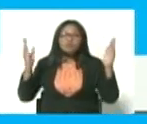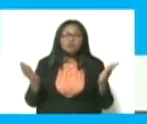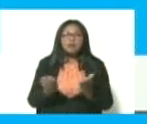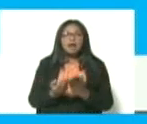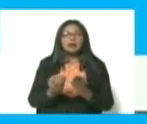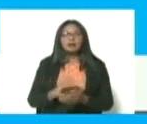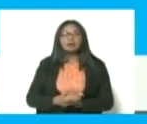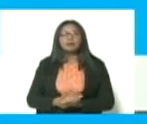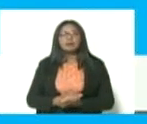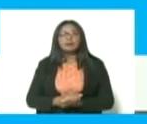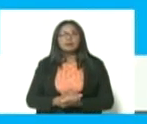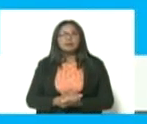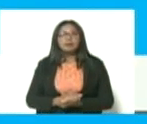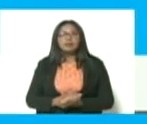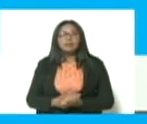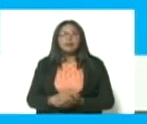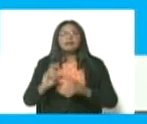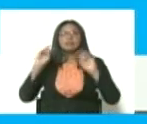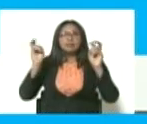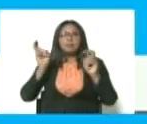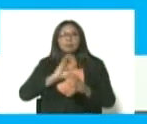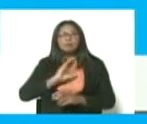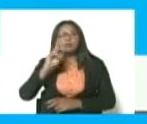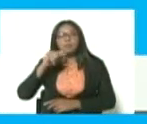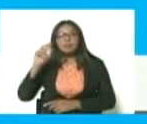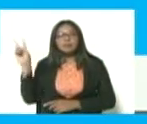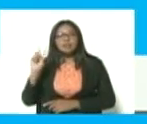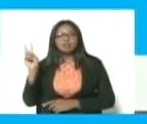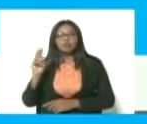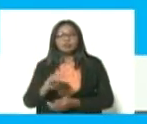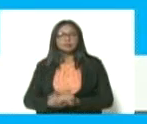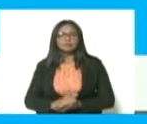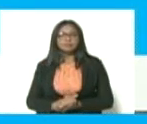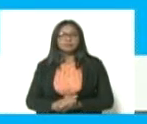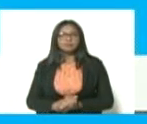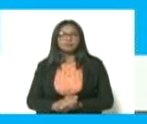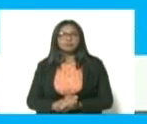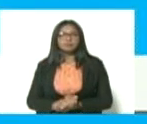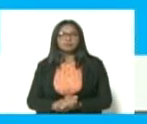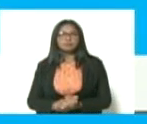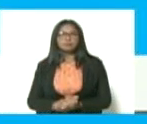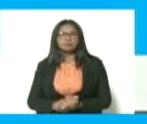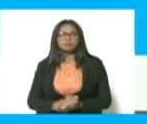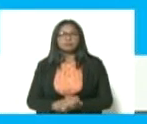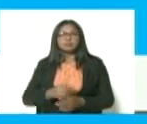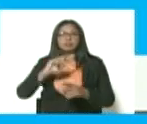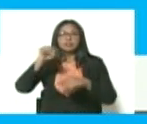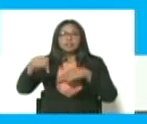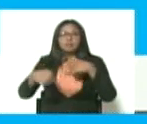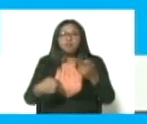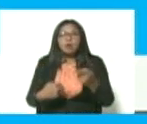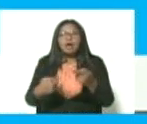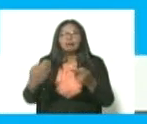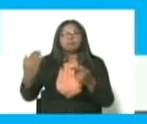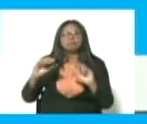y sobre temas netamente venezolanos. Así que después vino la era Trump,